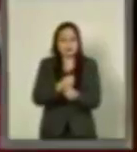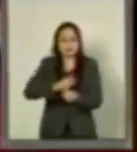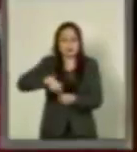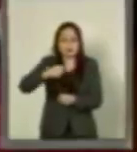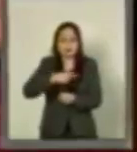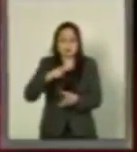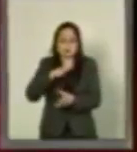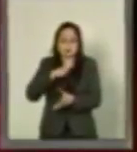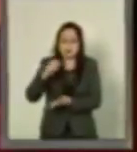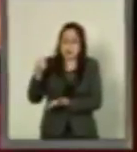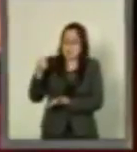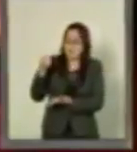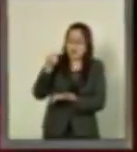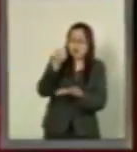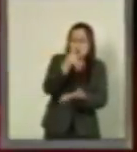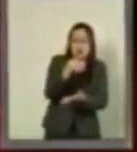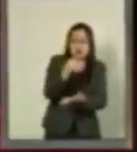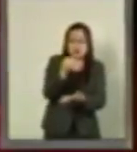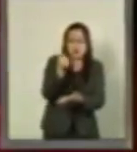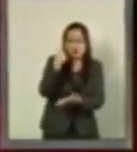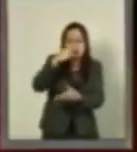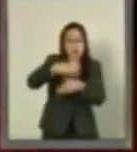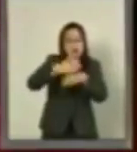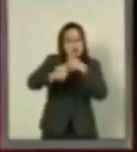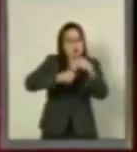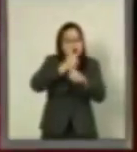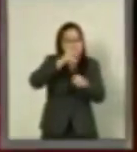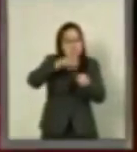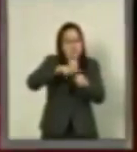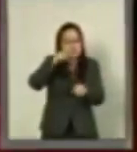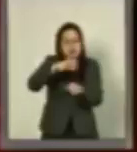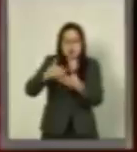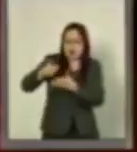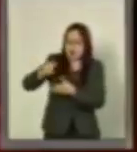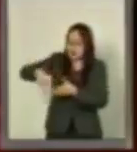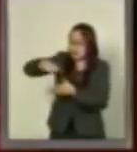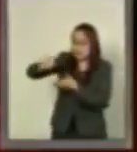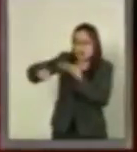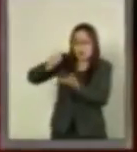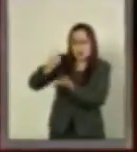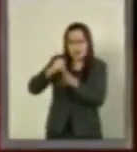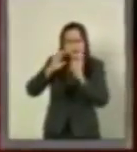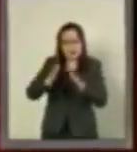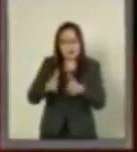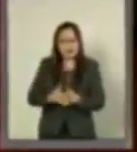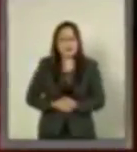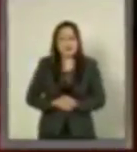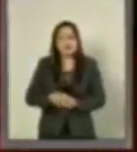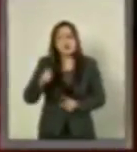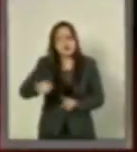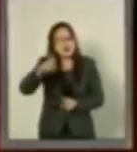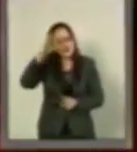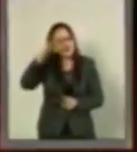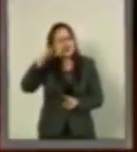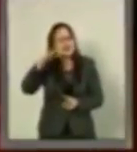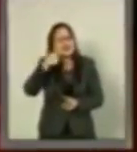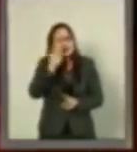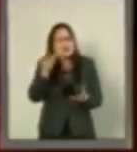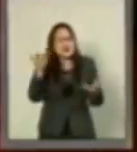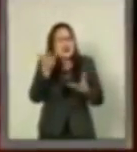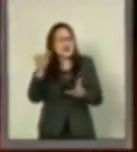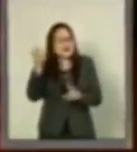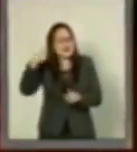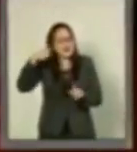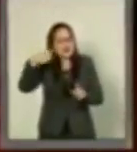ejerceremos un presupuesto o se ejercerá un presupuesto que ya fue aprobado, ¿qué piensan hacer para la